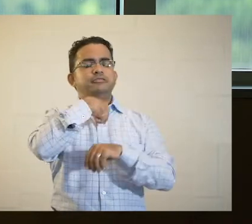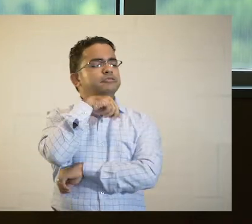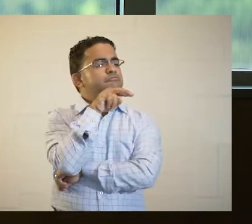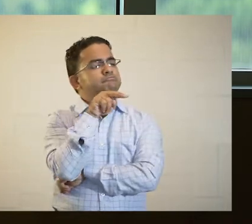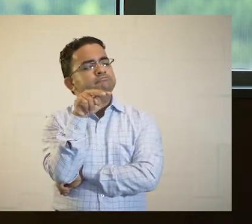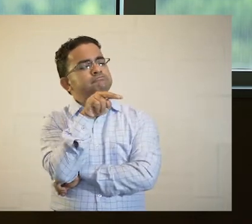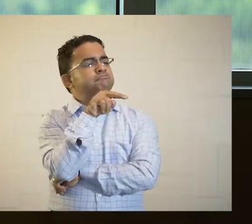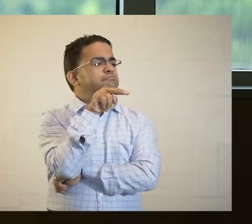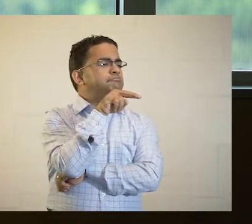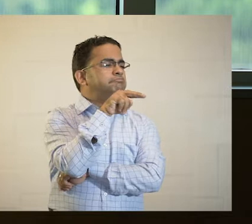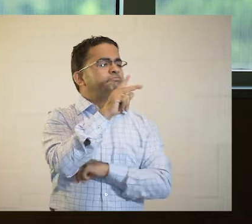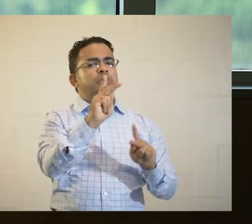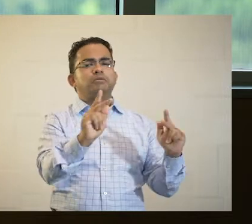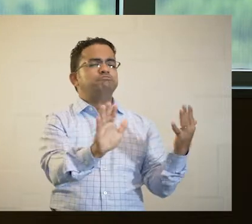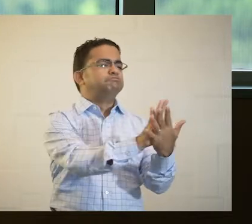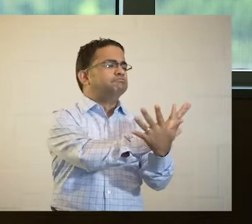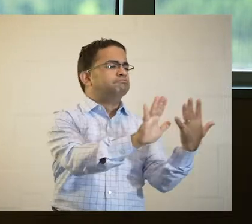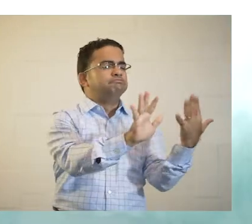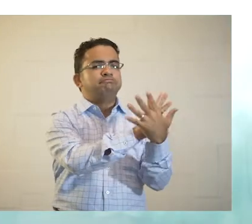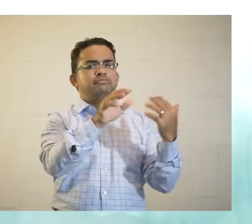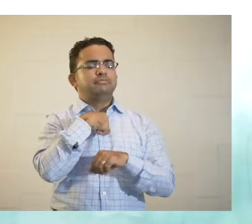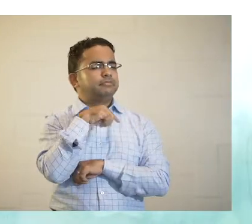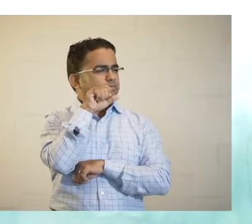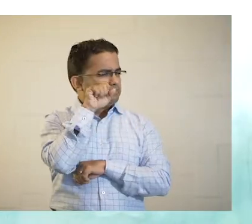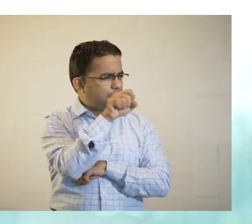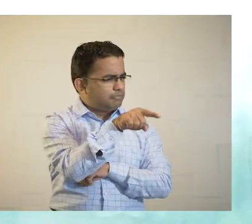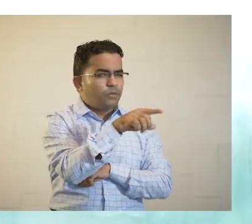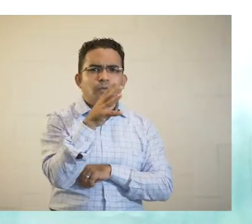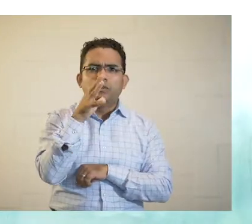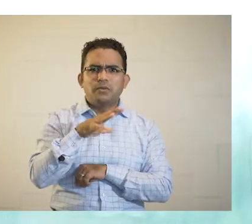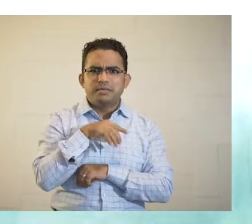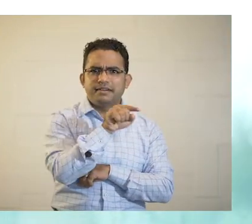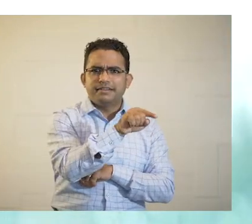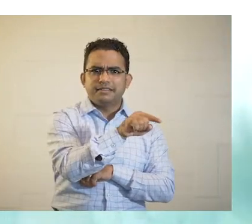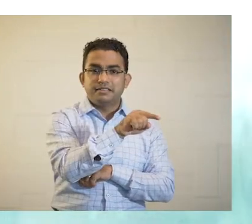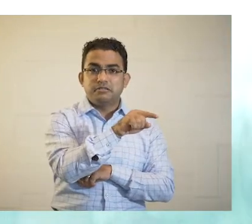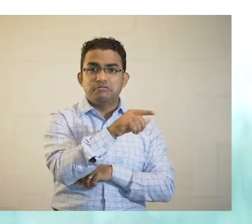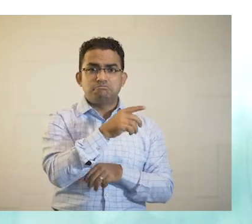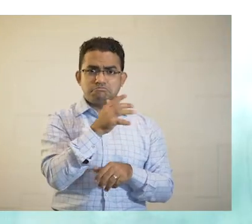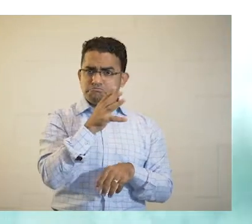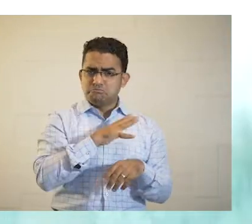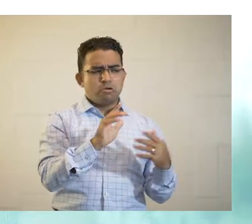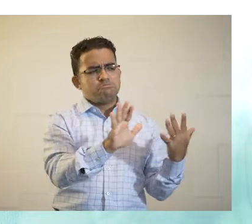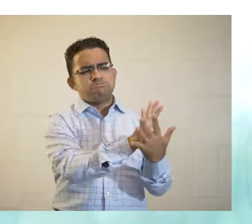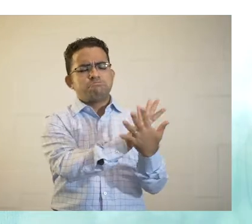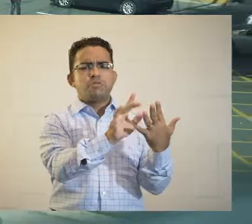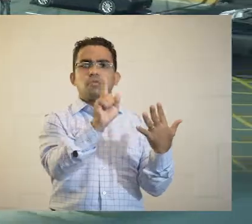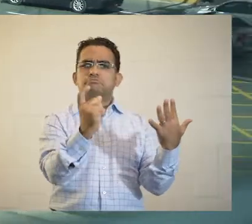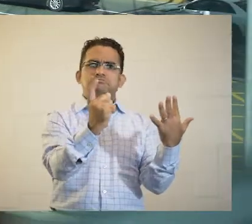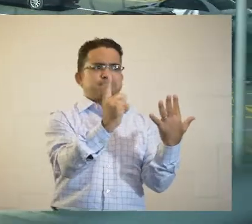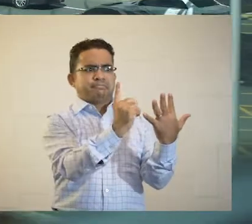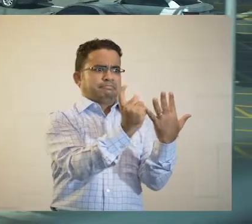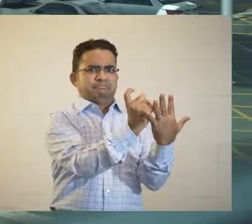hacia la ventana y fue descubrir a una mujer, una figura menuda,